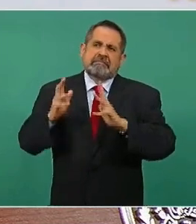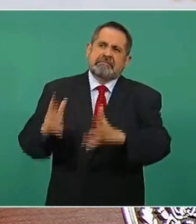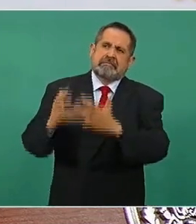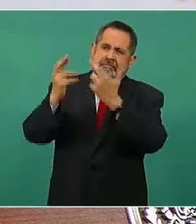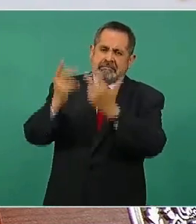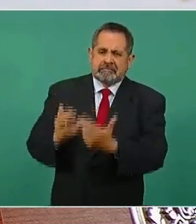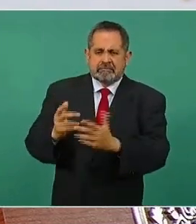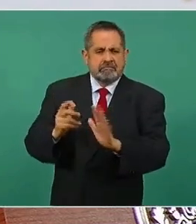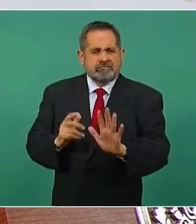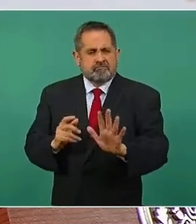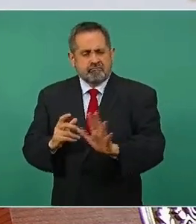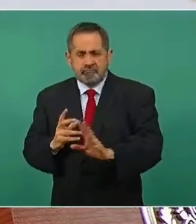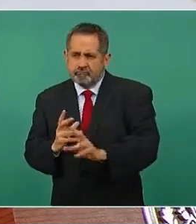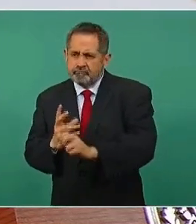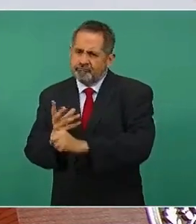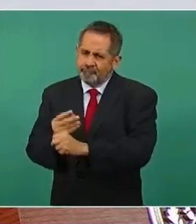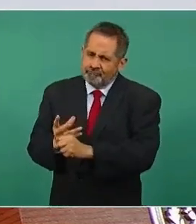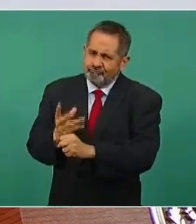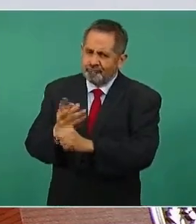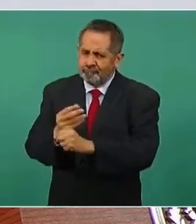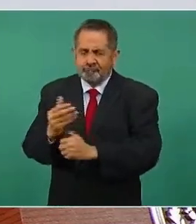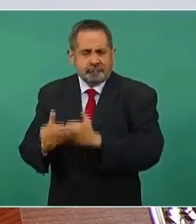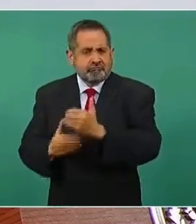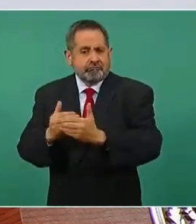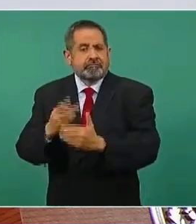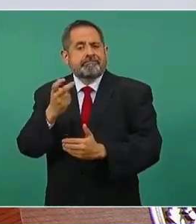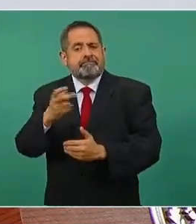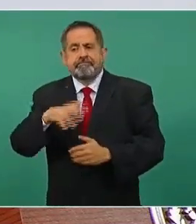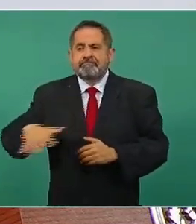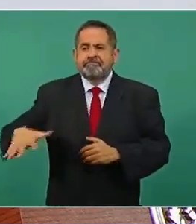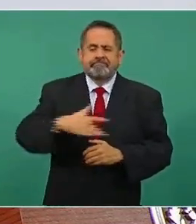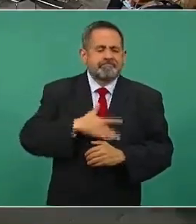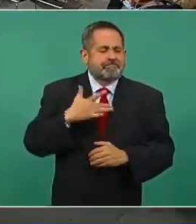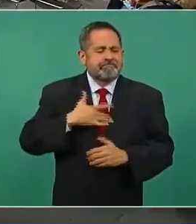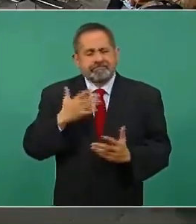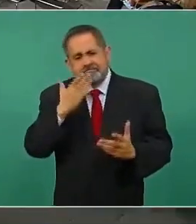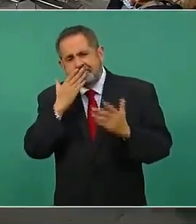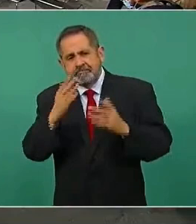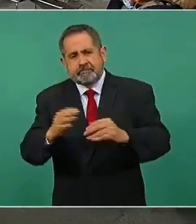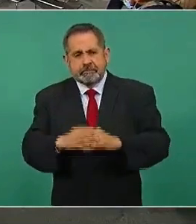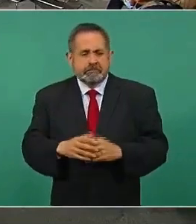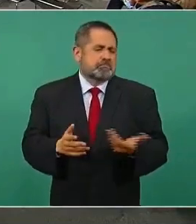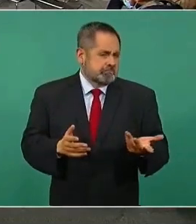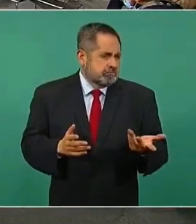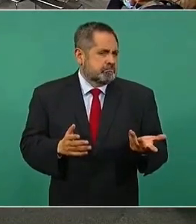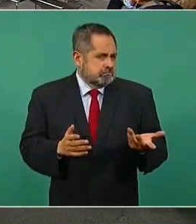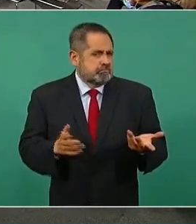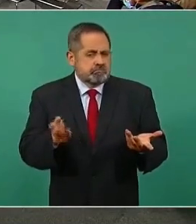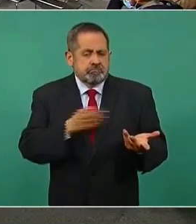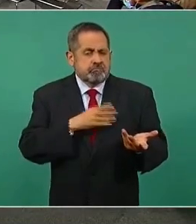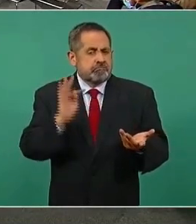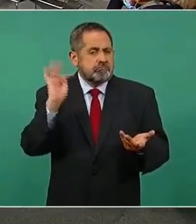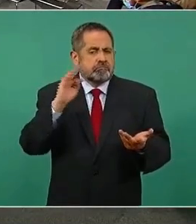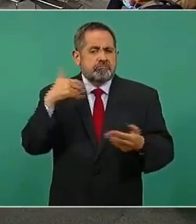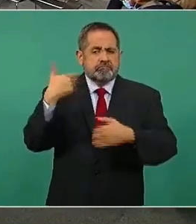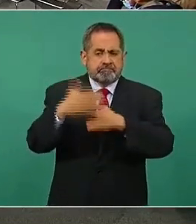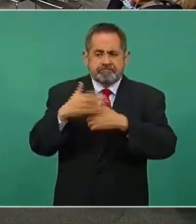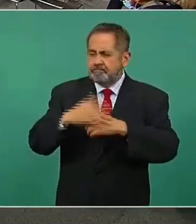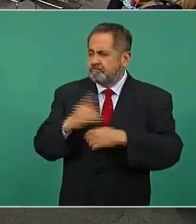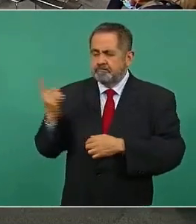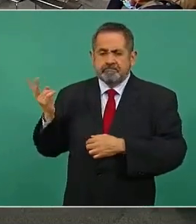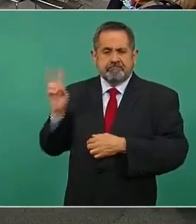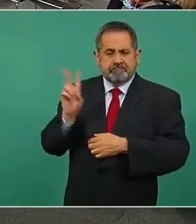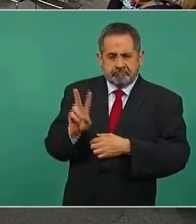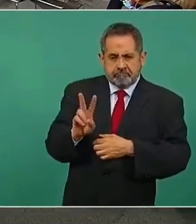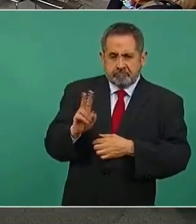ruinas. Entonces, sí hay un buen ambiente en Pemex, pero sería bueno que vinieran para